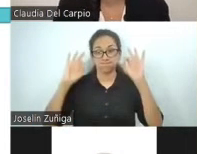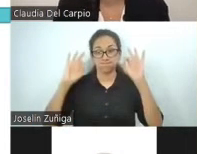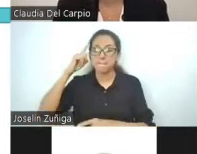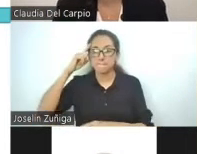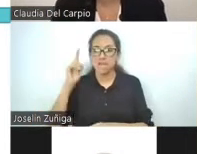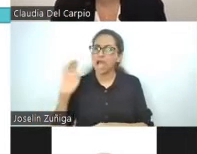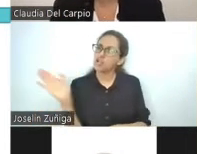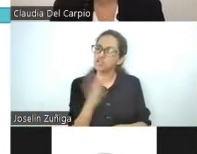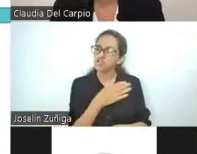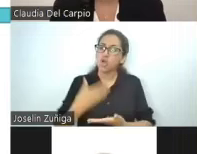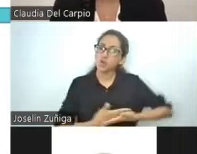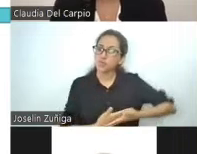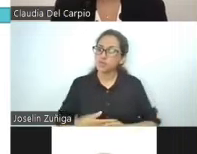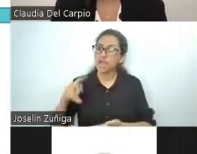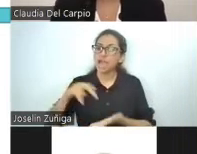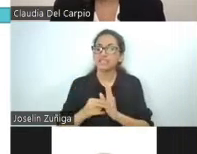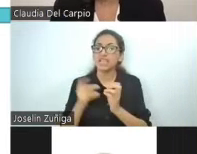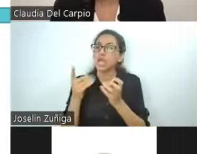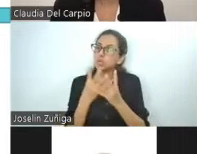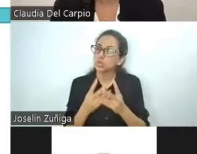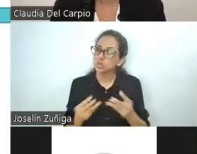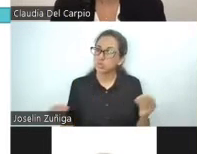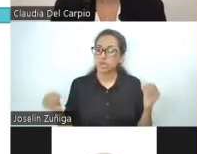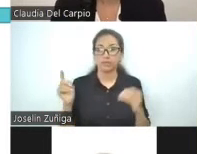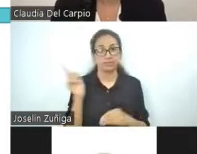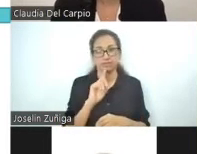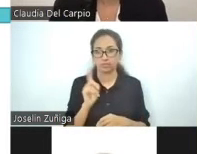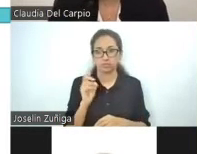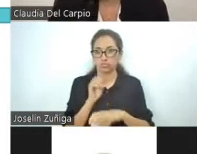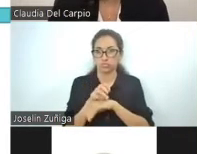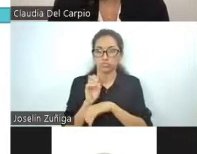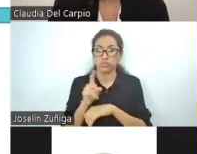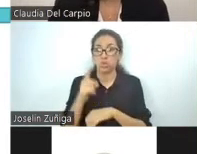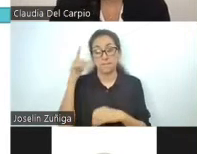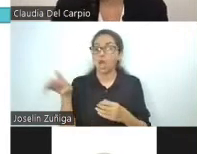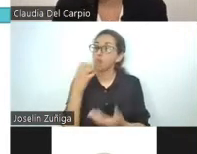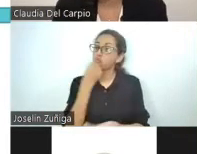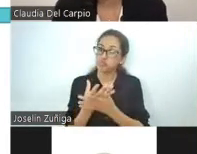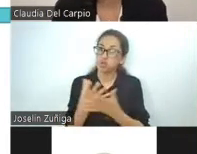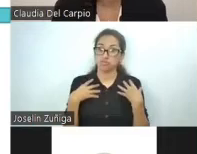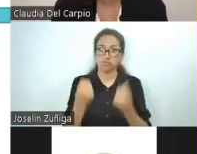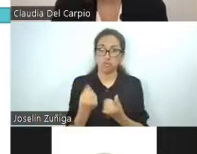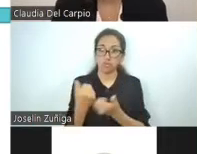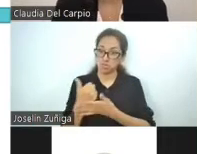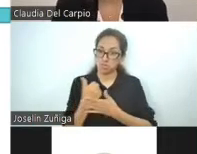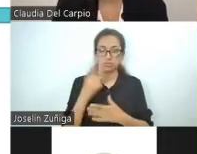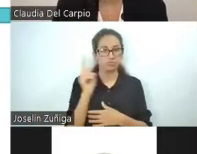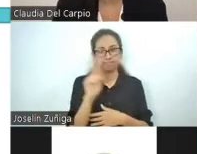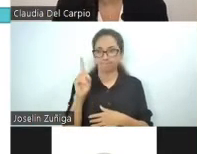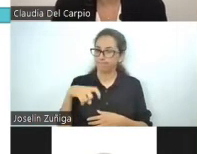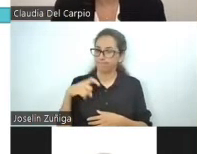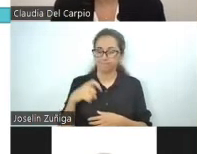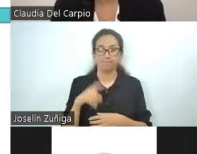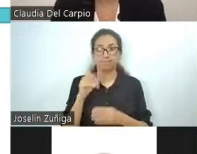que todos los productos para bebés son más delicados y por lo tanto más saludables, y no necesariamente.